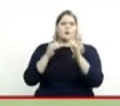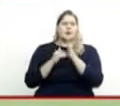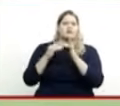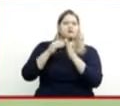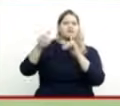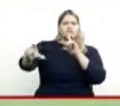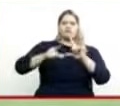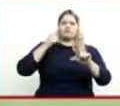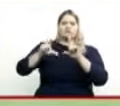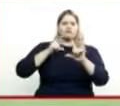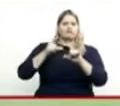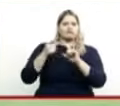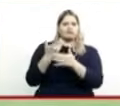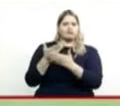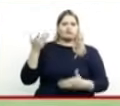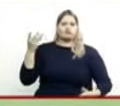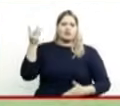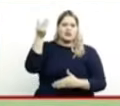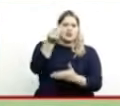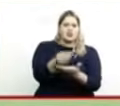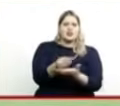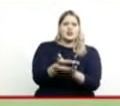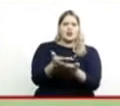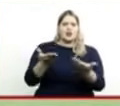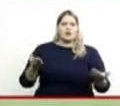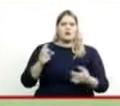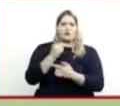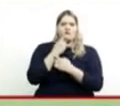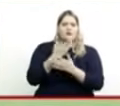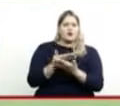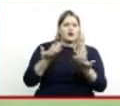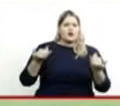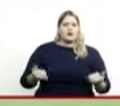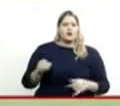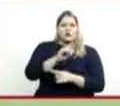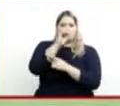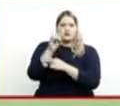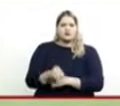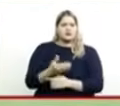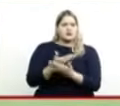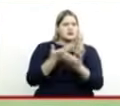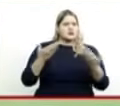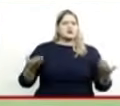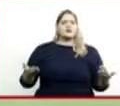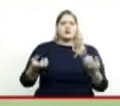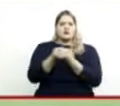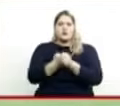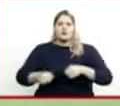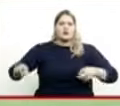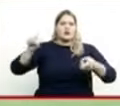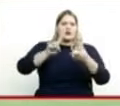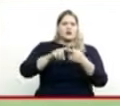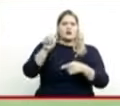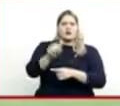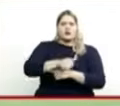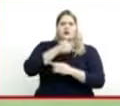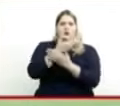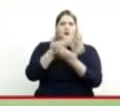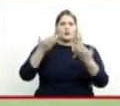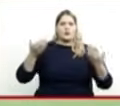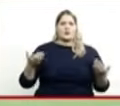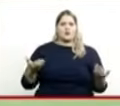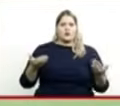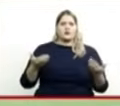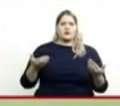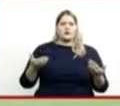181,000 millones de lempiras de fondos públicos, como la tasa de seguridad, vida mejor y tasa vehicular